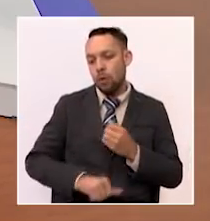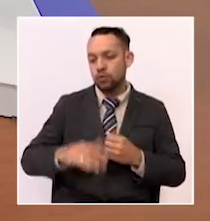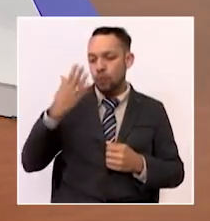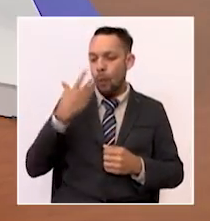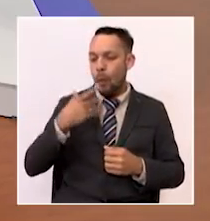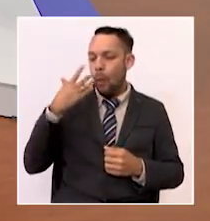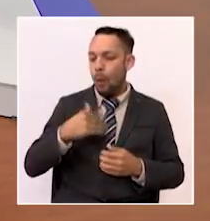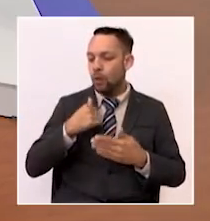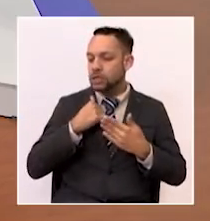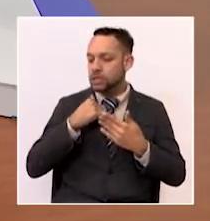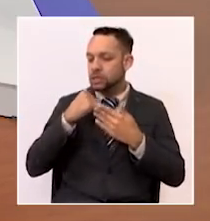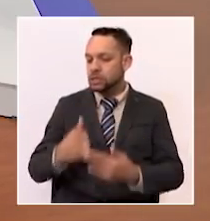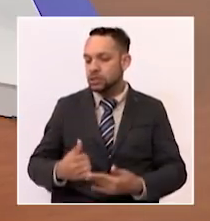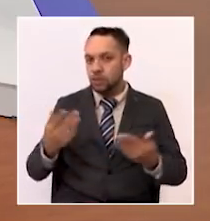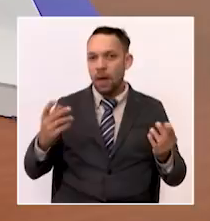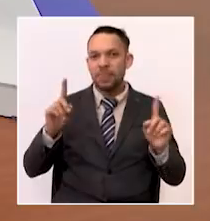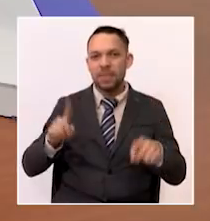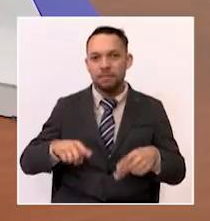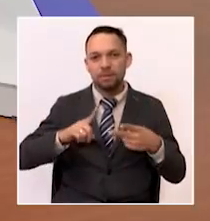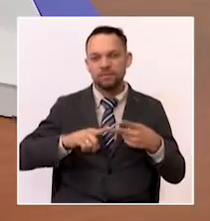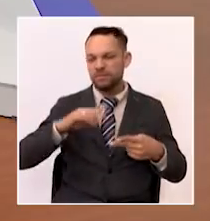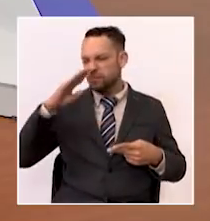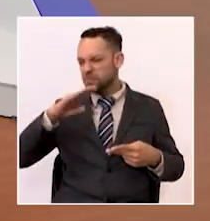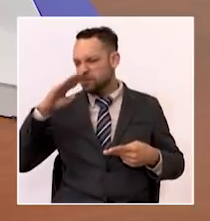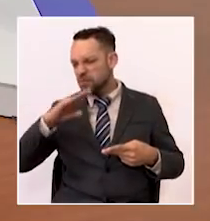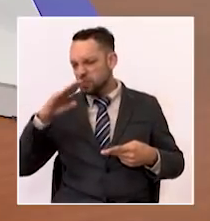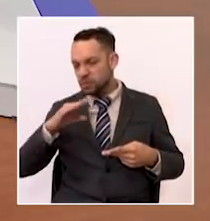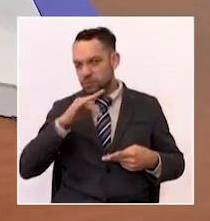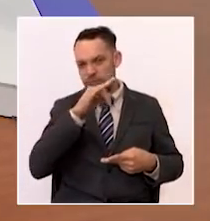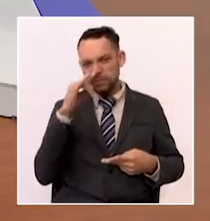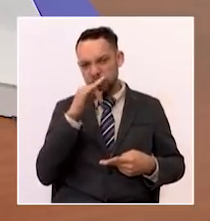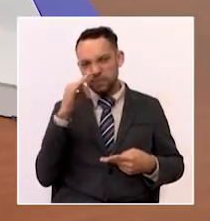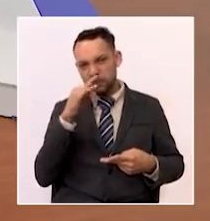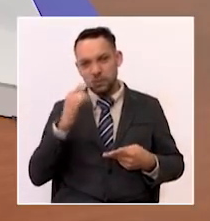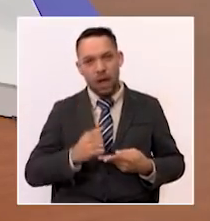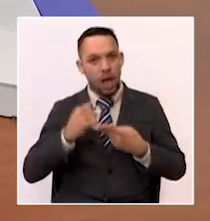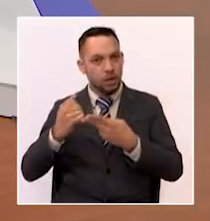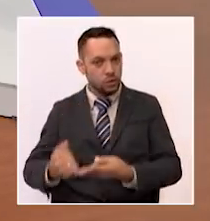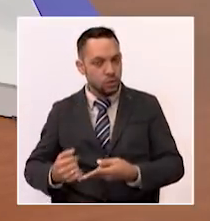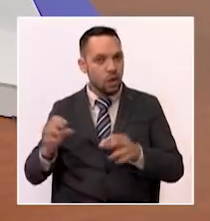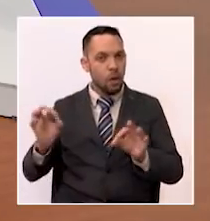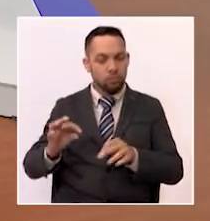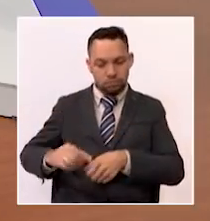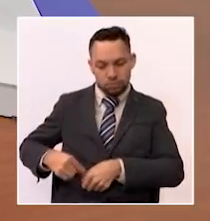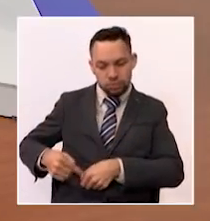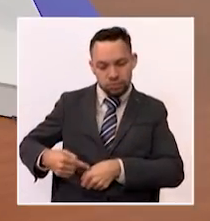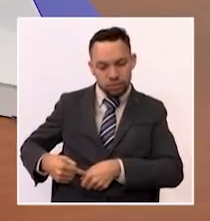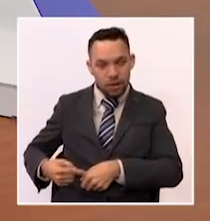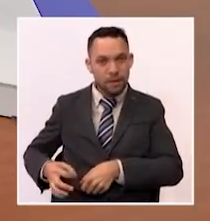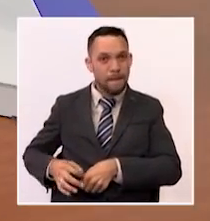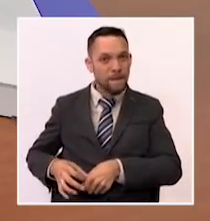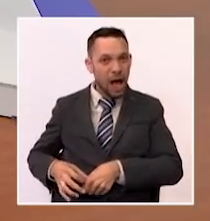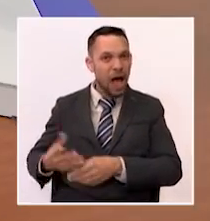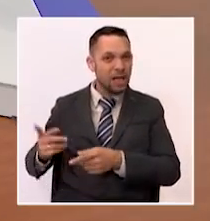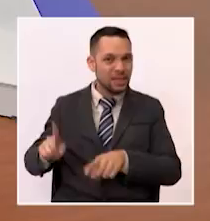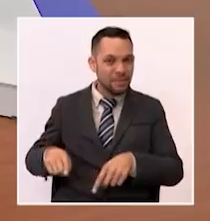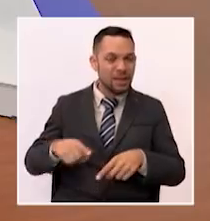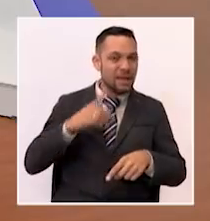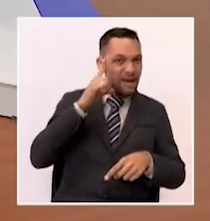con ese olor del flujo y tener una mejor flora intestinal y ayudarse pues así con las bacterias vaginales? Muchas